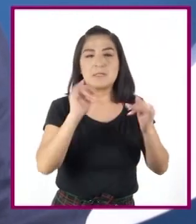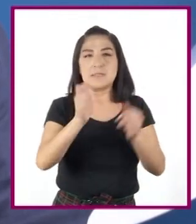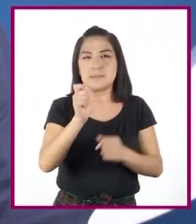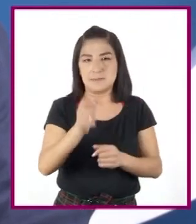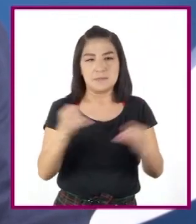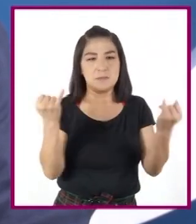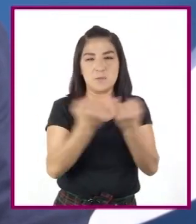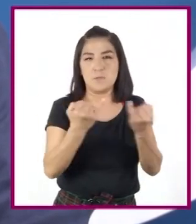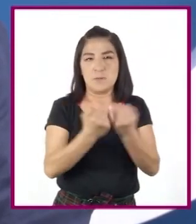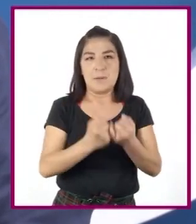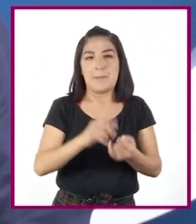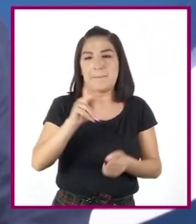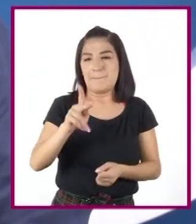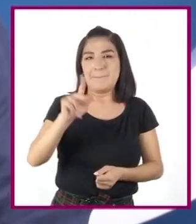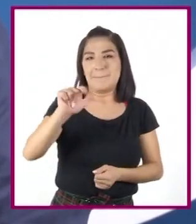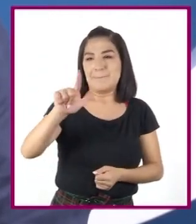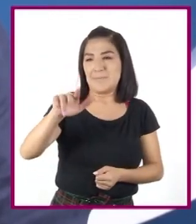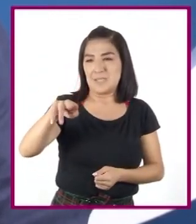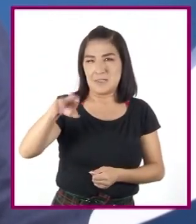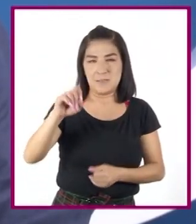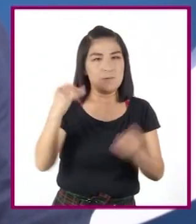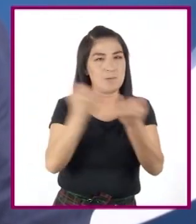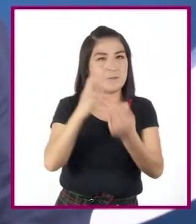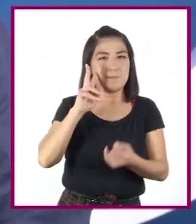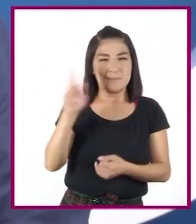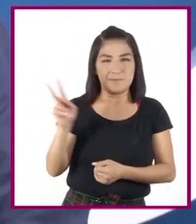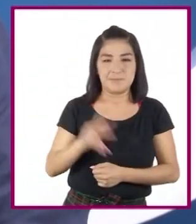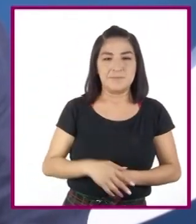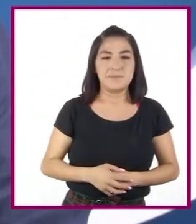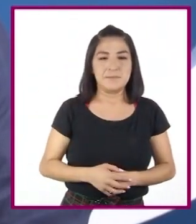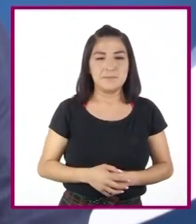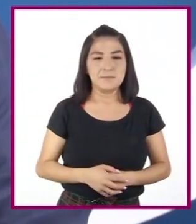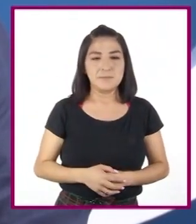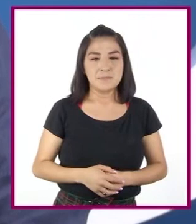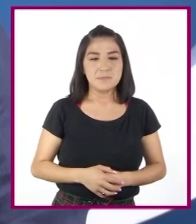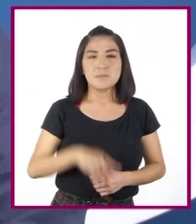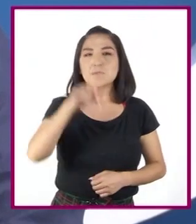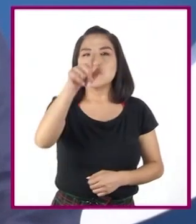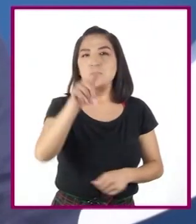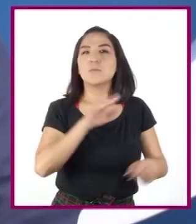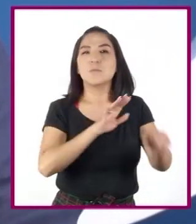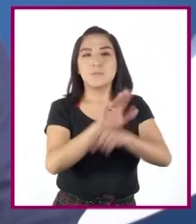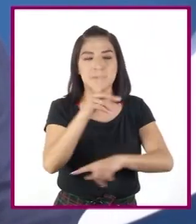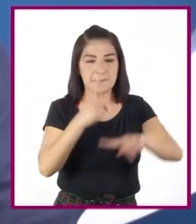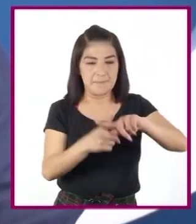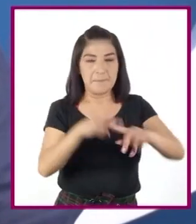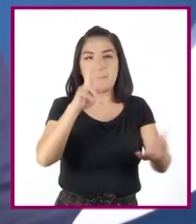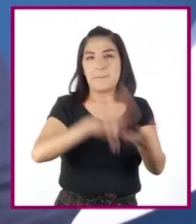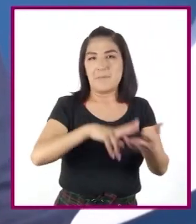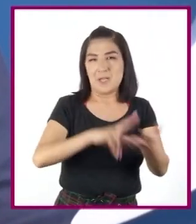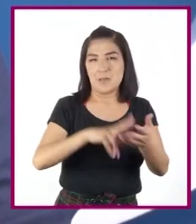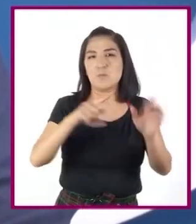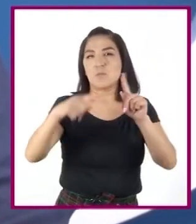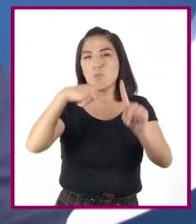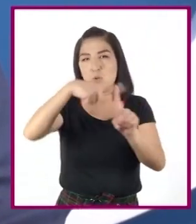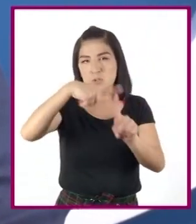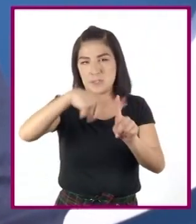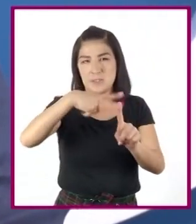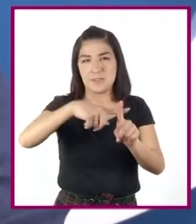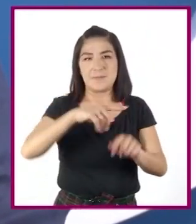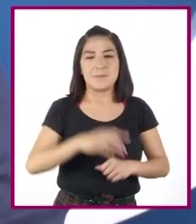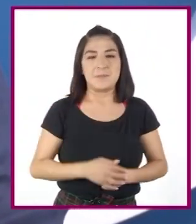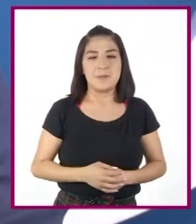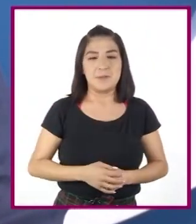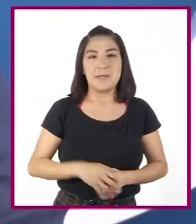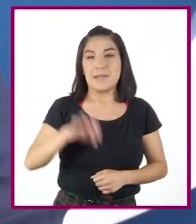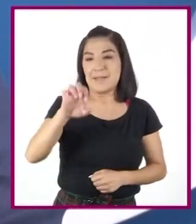del plano cartesiano como el siguiente, donde se ubican solo valores positivos. En el eje de